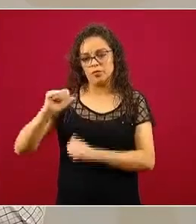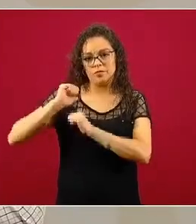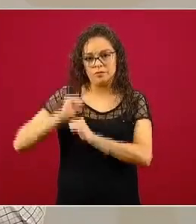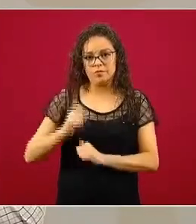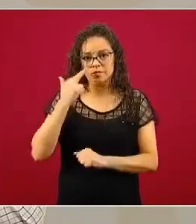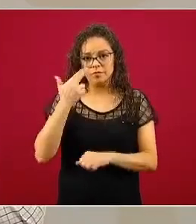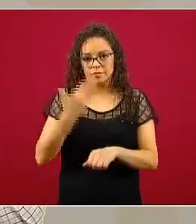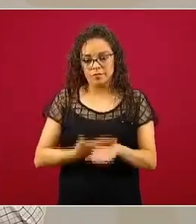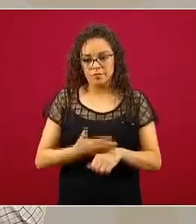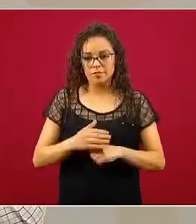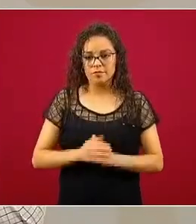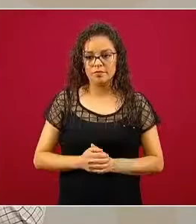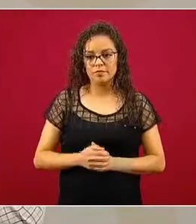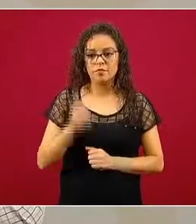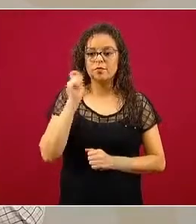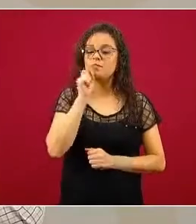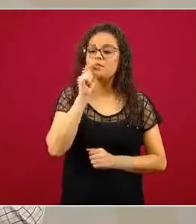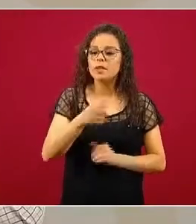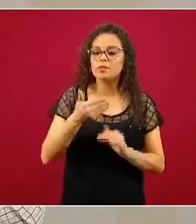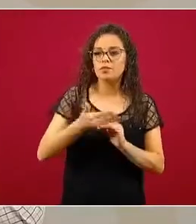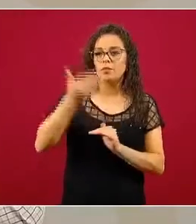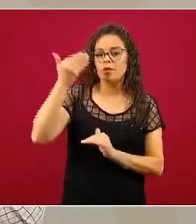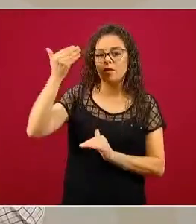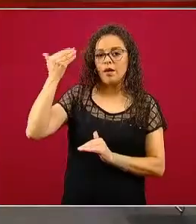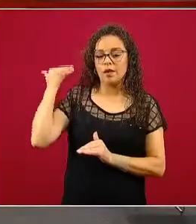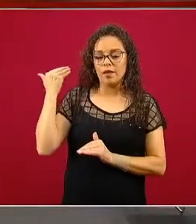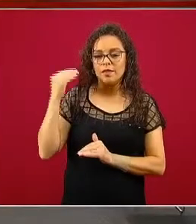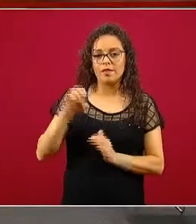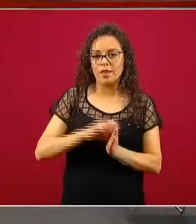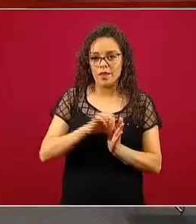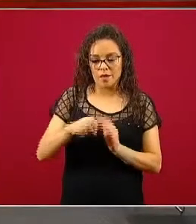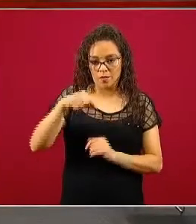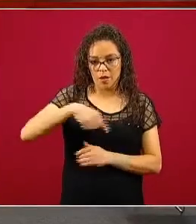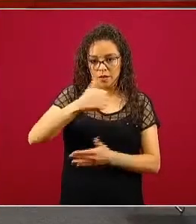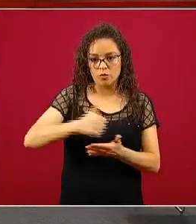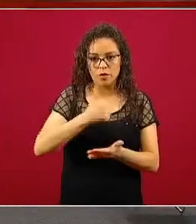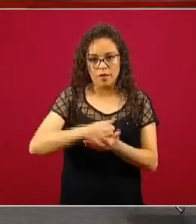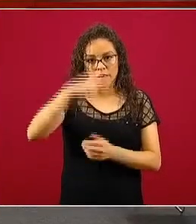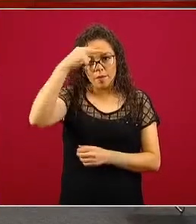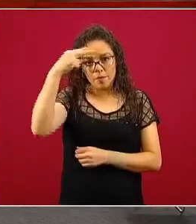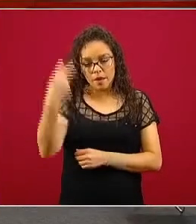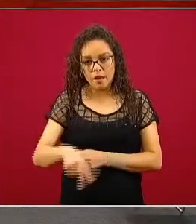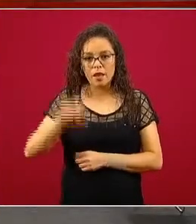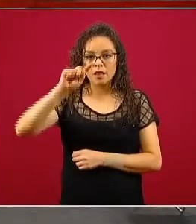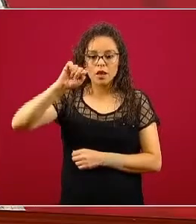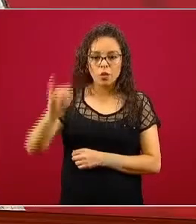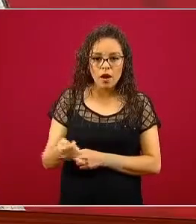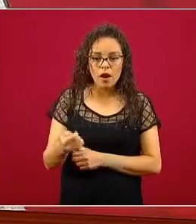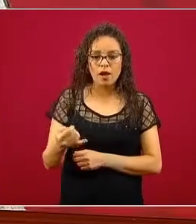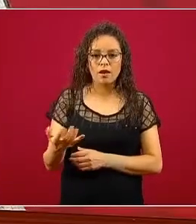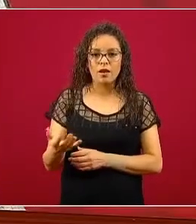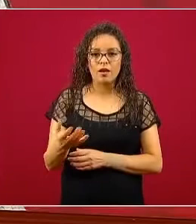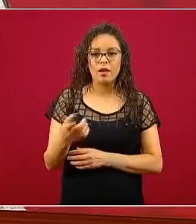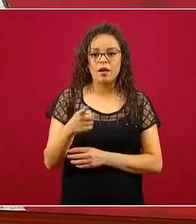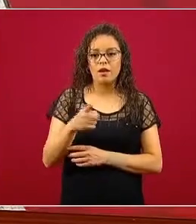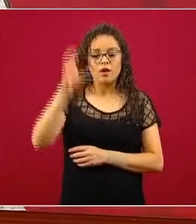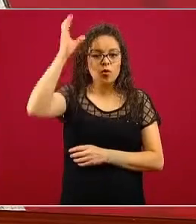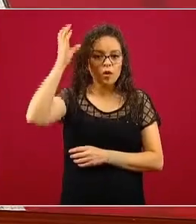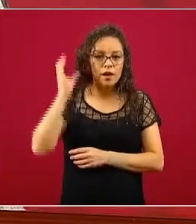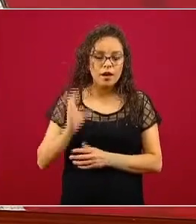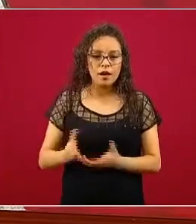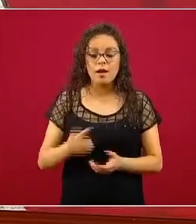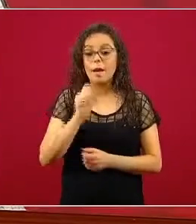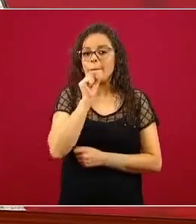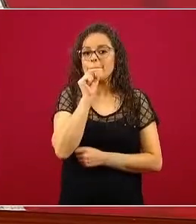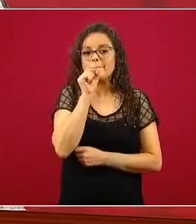se llevaron a cabo intervenciones en la Ciudad de México, en Tijuana, en Culiacán, en su momento también se